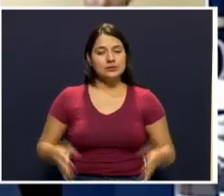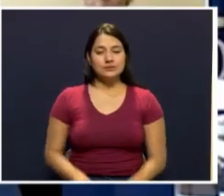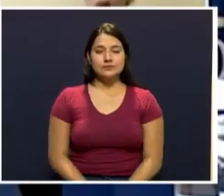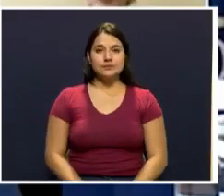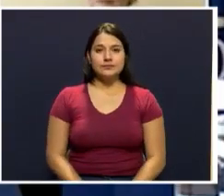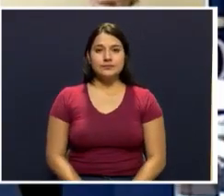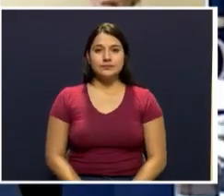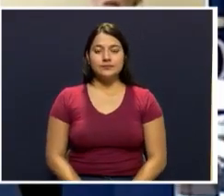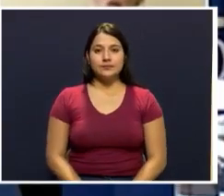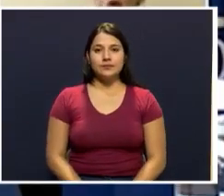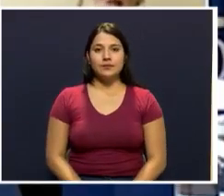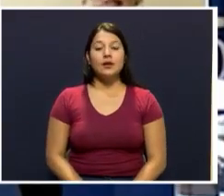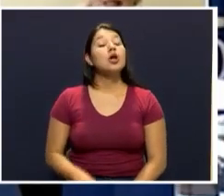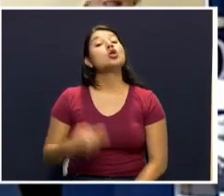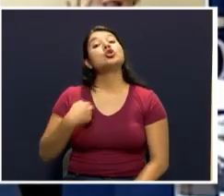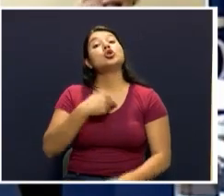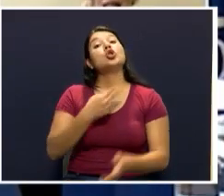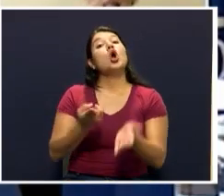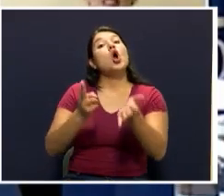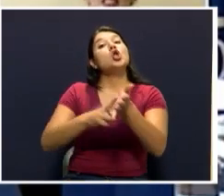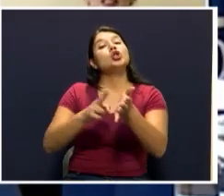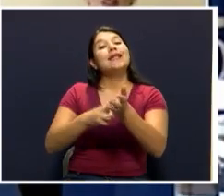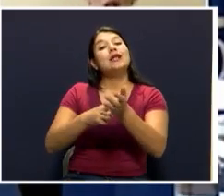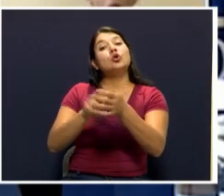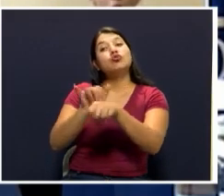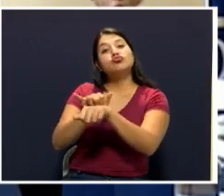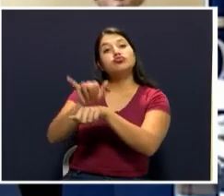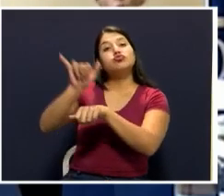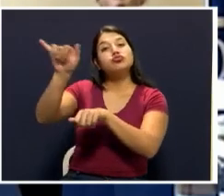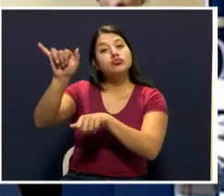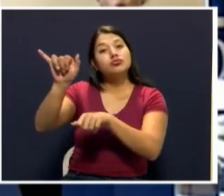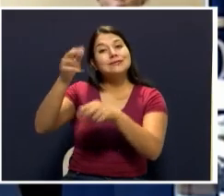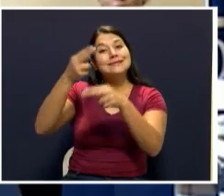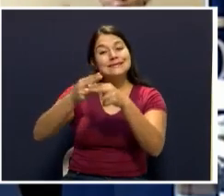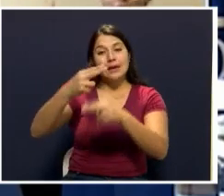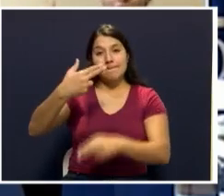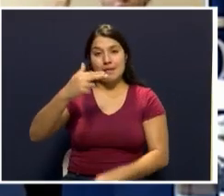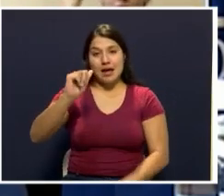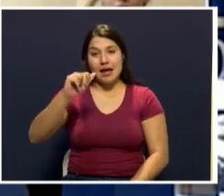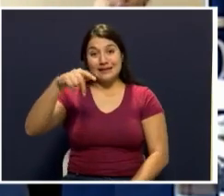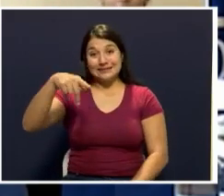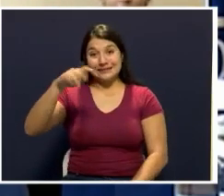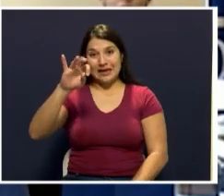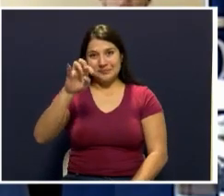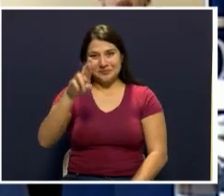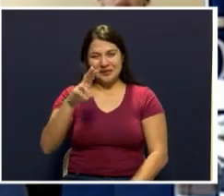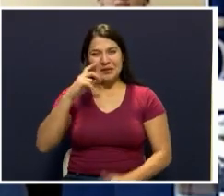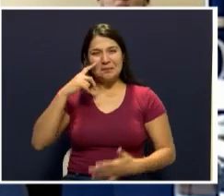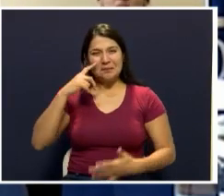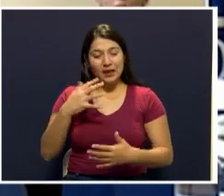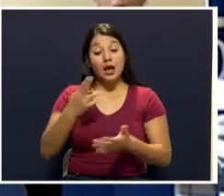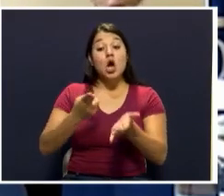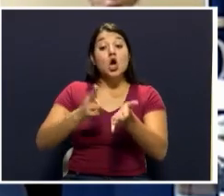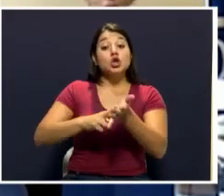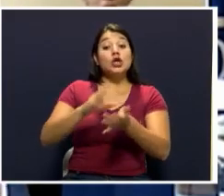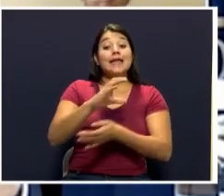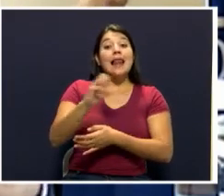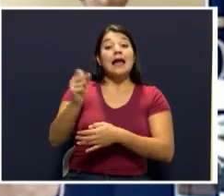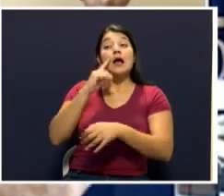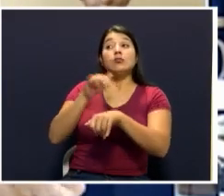El vuelo es un charter que contrata la Caja para traer material de equipo de protección